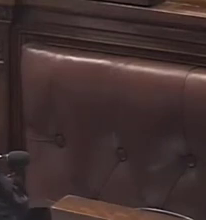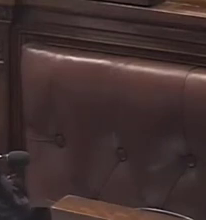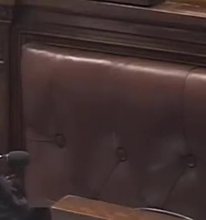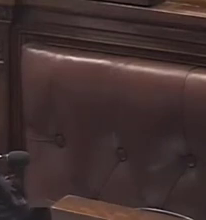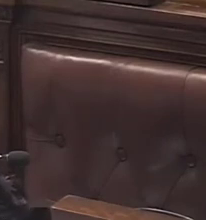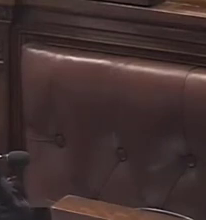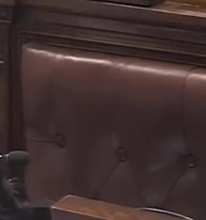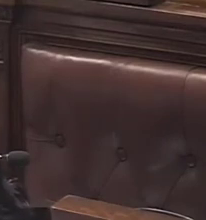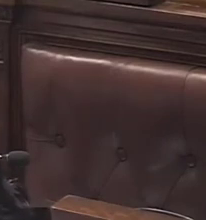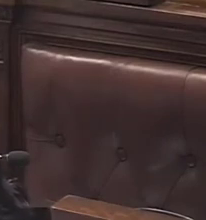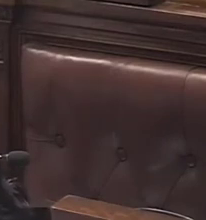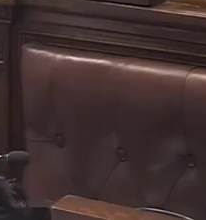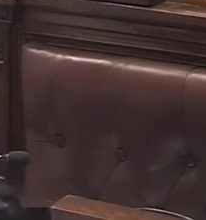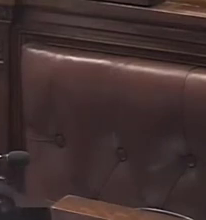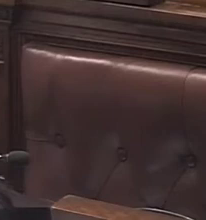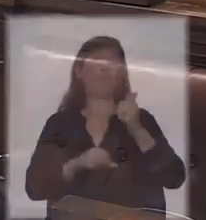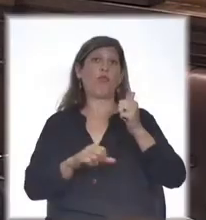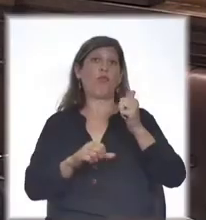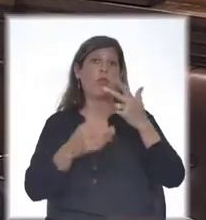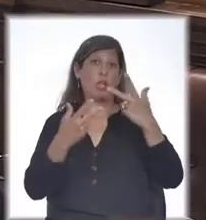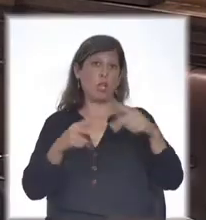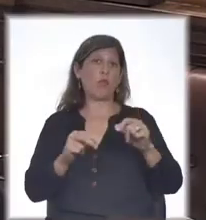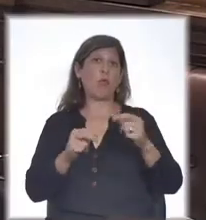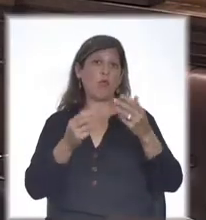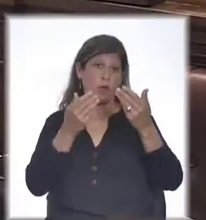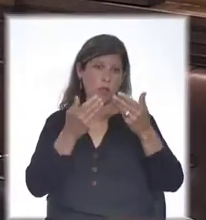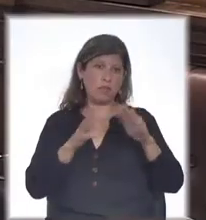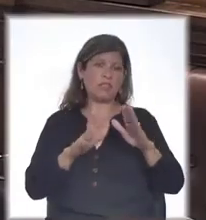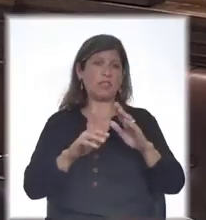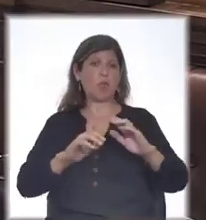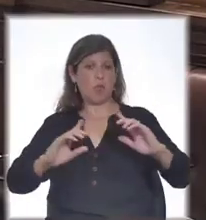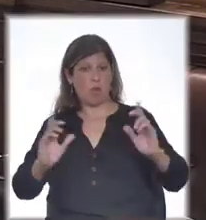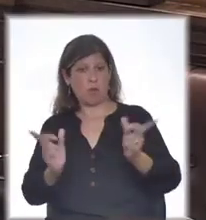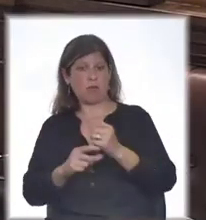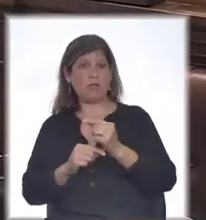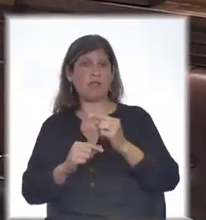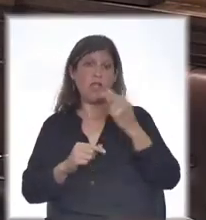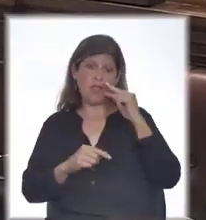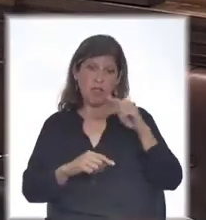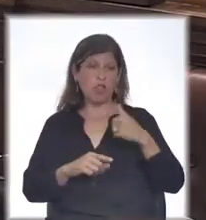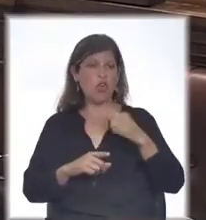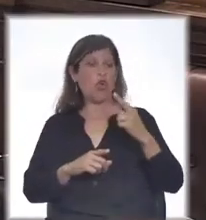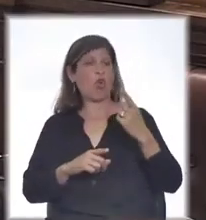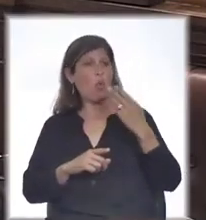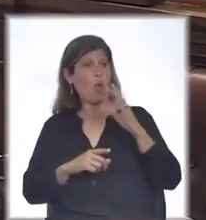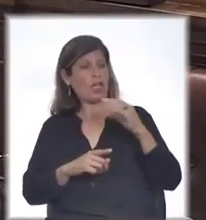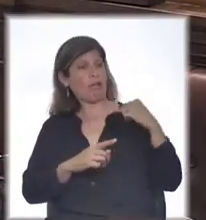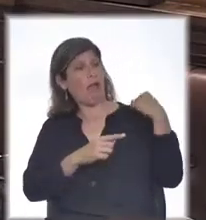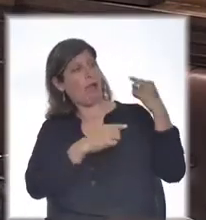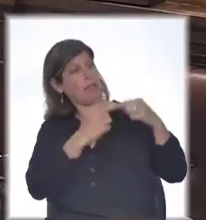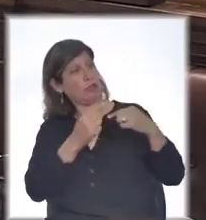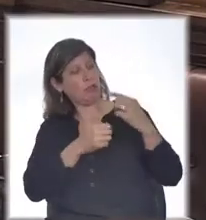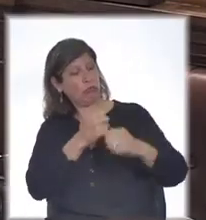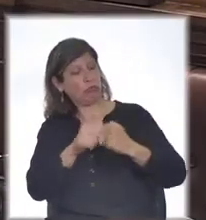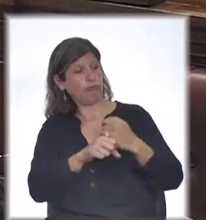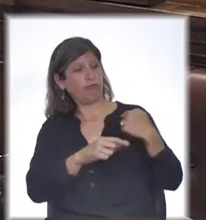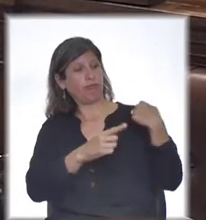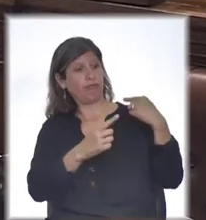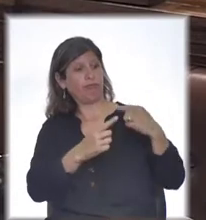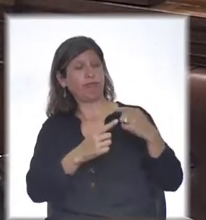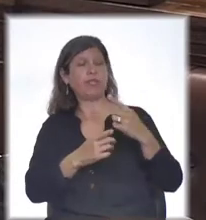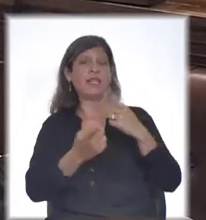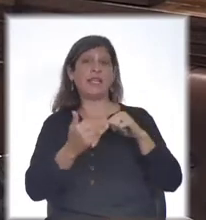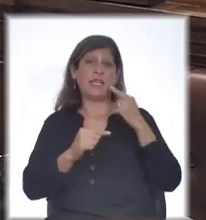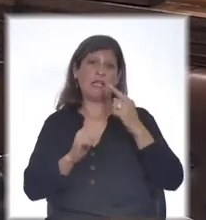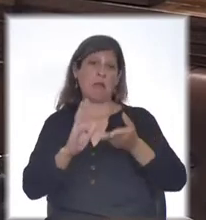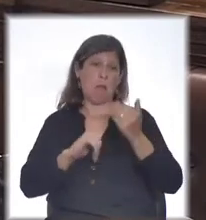el comienzo del fin. Y visto hoy con 40 años de distancia, es mucho más significativo.